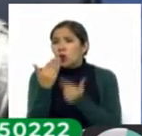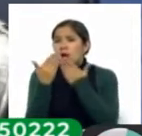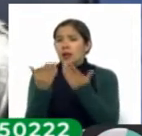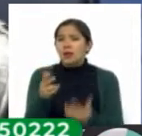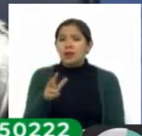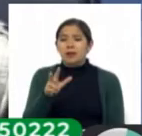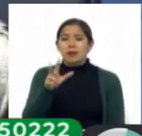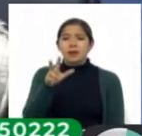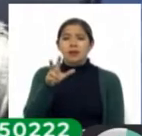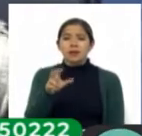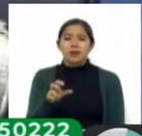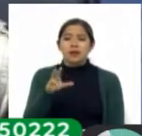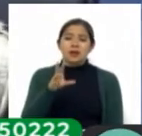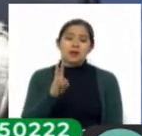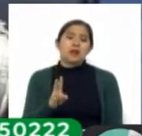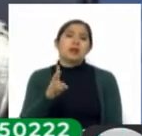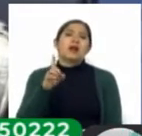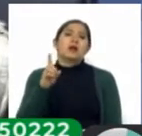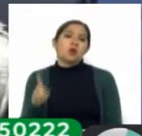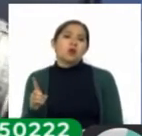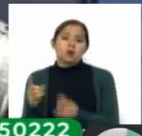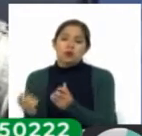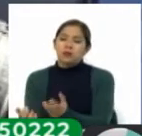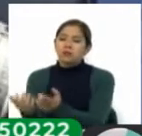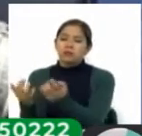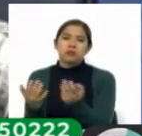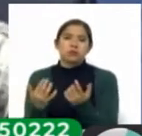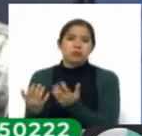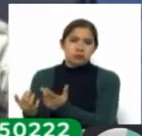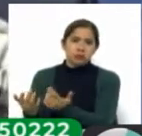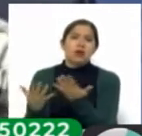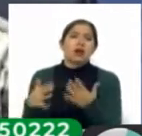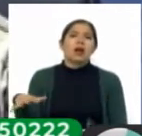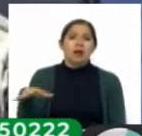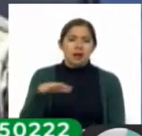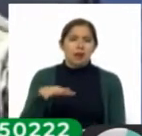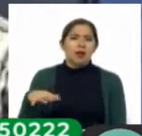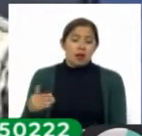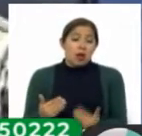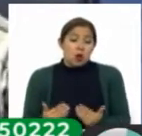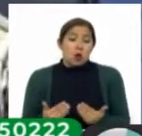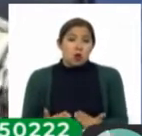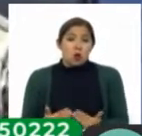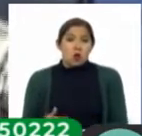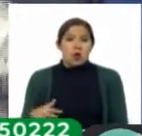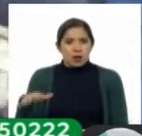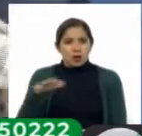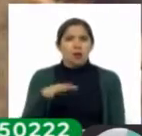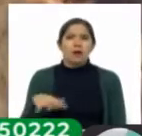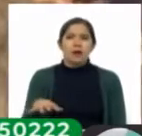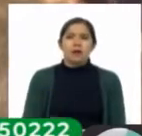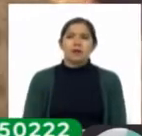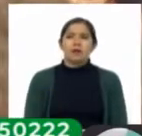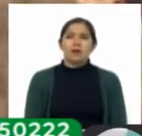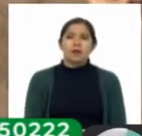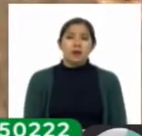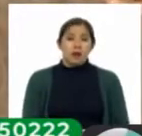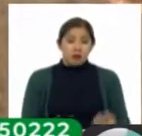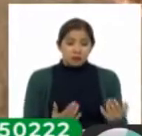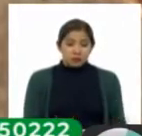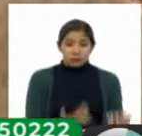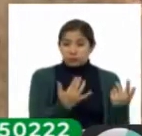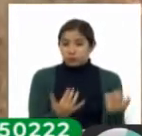con 361 focos de calor en este momento en la Chiquitanía. Los focos de calor